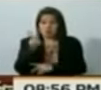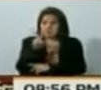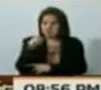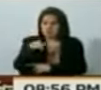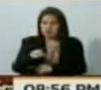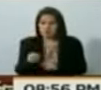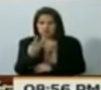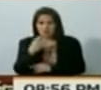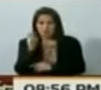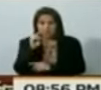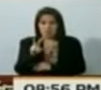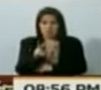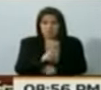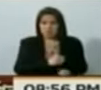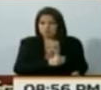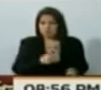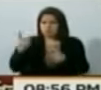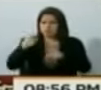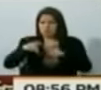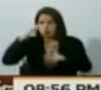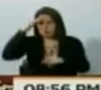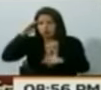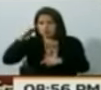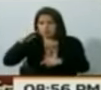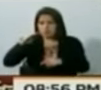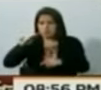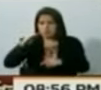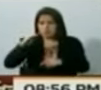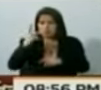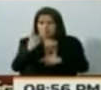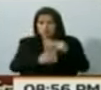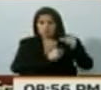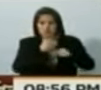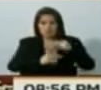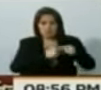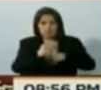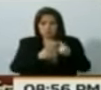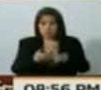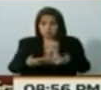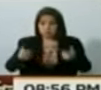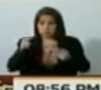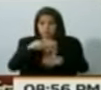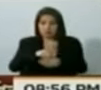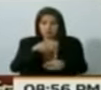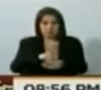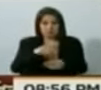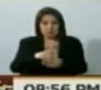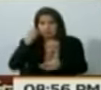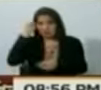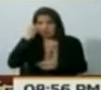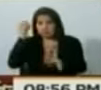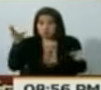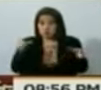están desplazando a los cubanos de la segunda generación, lo que ha permitido que esos venezolanos electores sean considerados por los grupos de